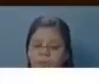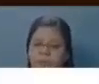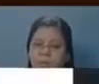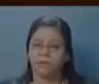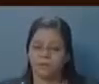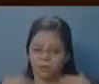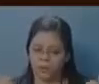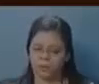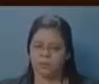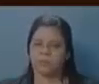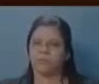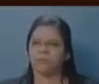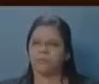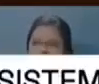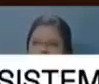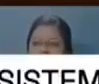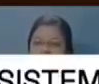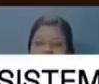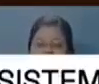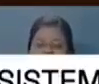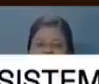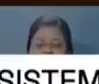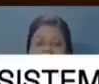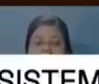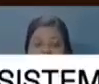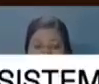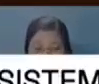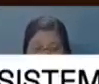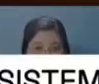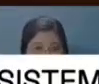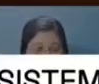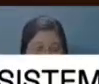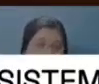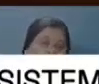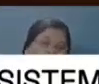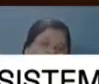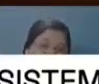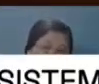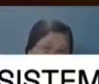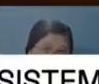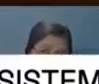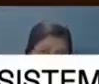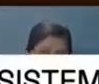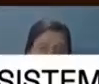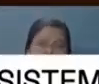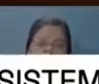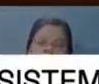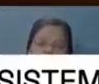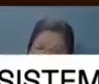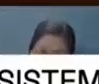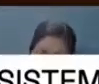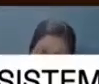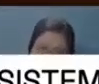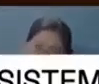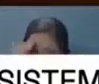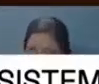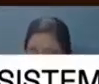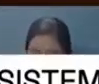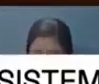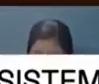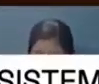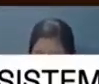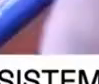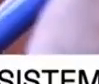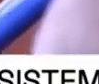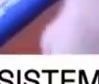salud. La prestación de servicios de salud a madres adolescentes, atención prenatal, atención